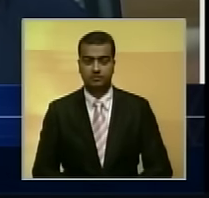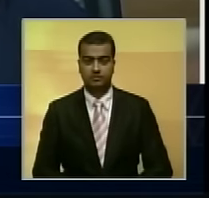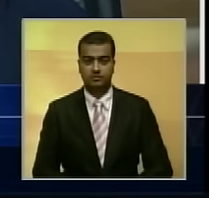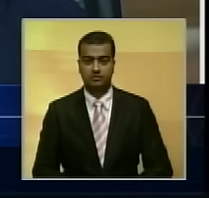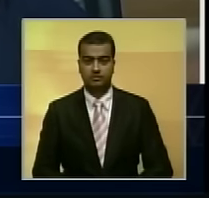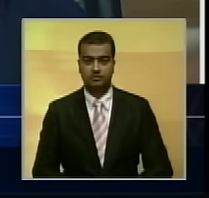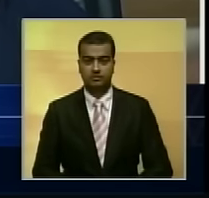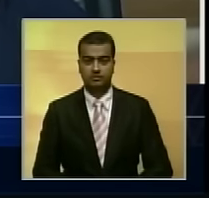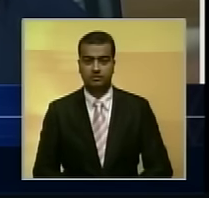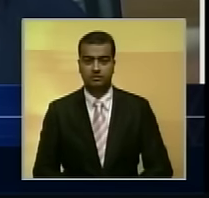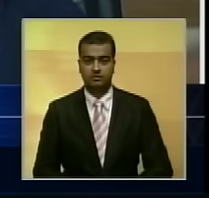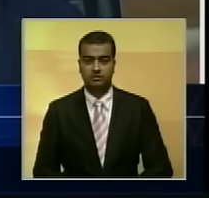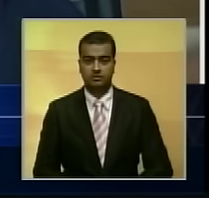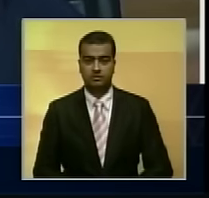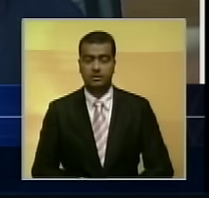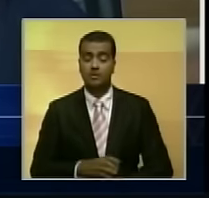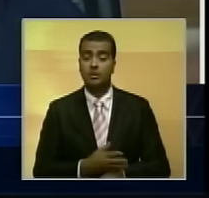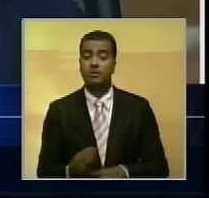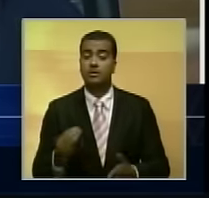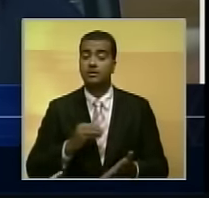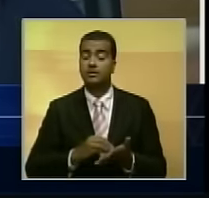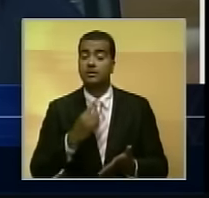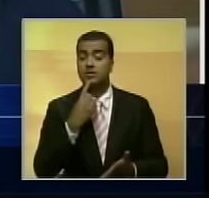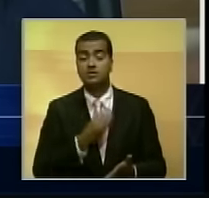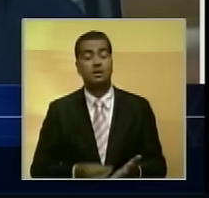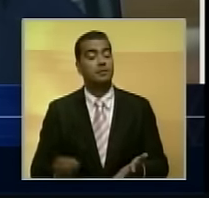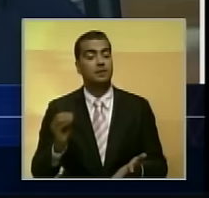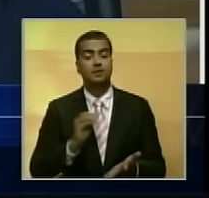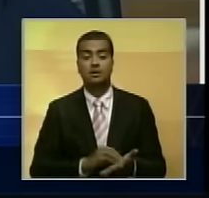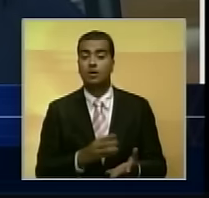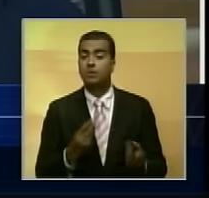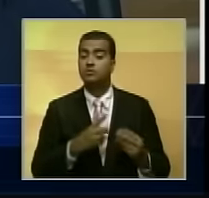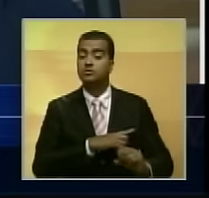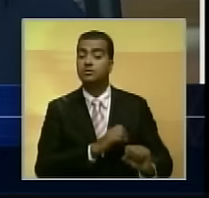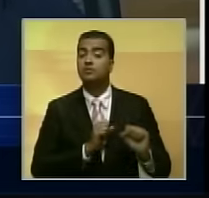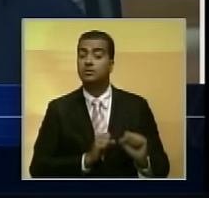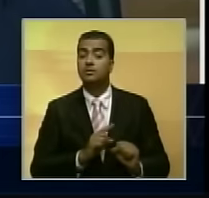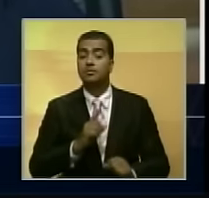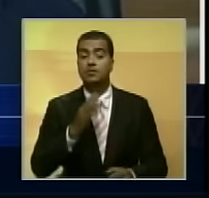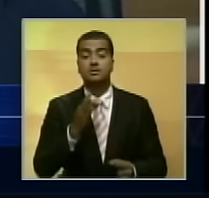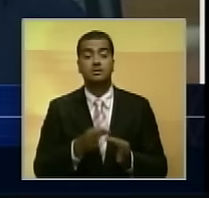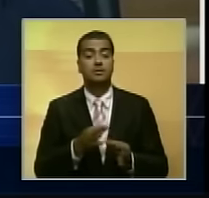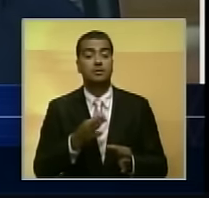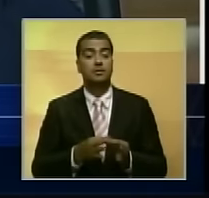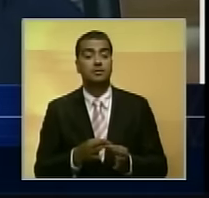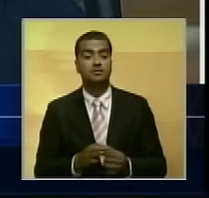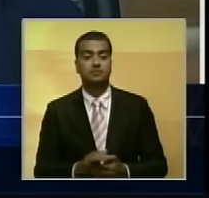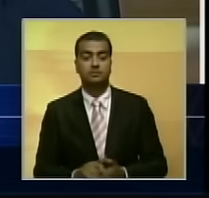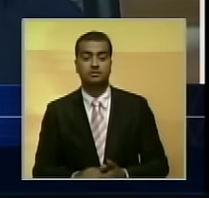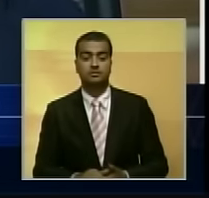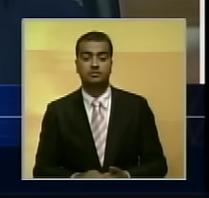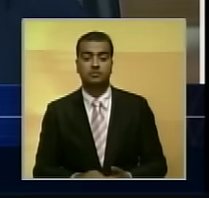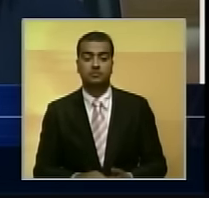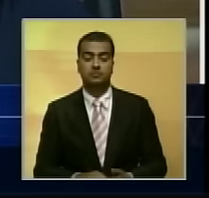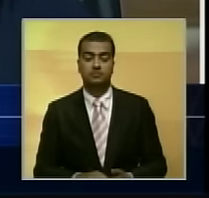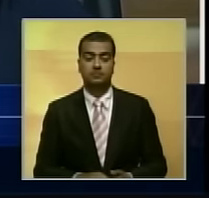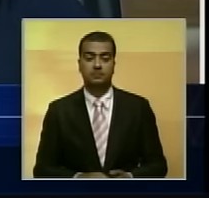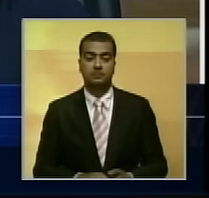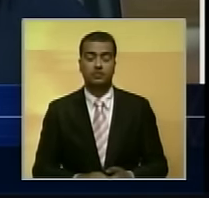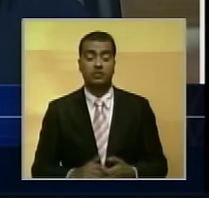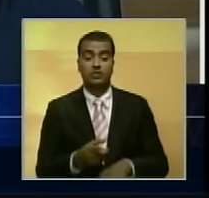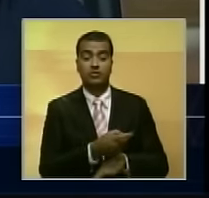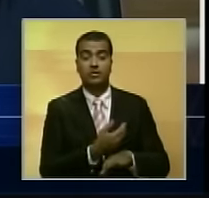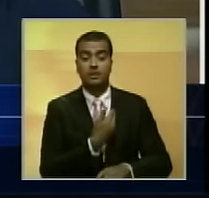porque, insisto, se repetía con mucho énfasis que el primero de septiembre saldría el gobierno